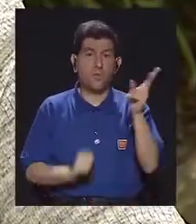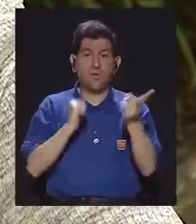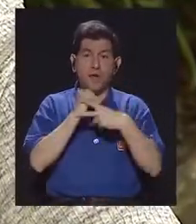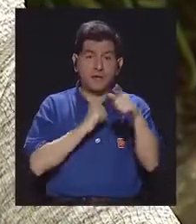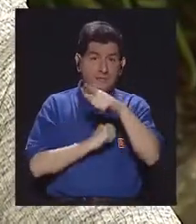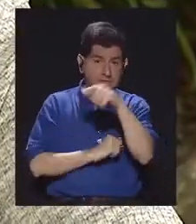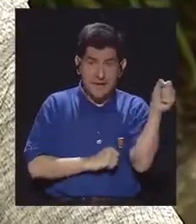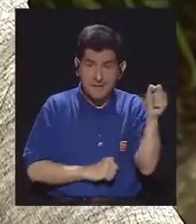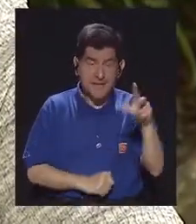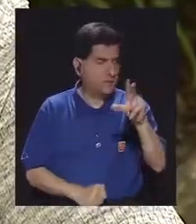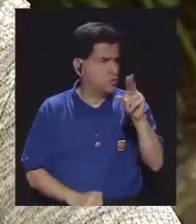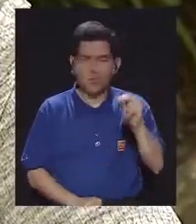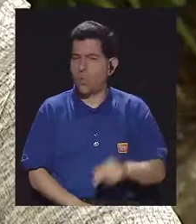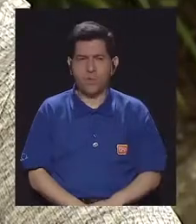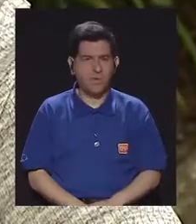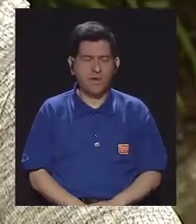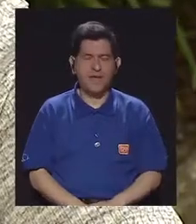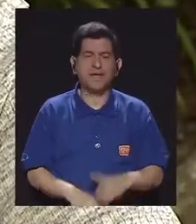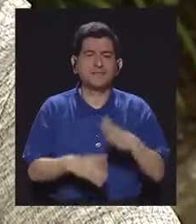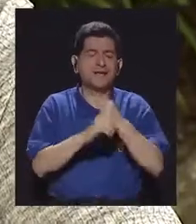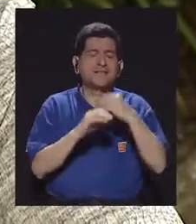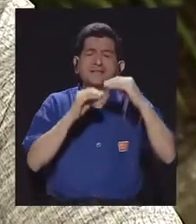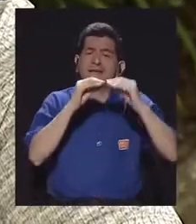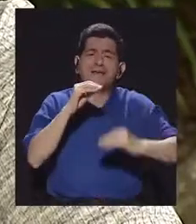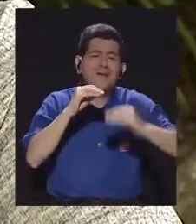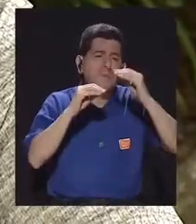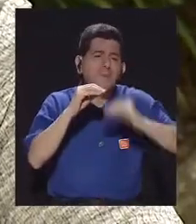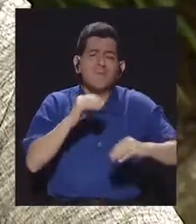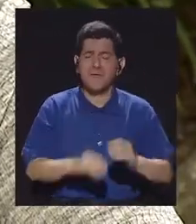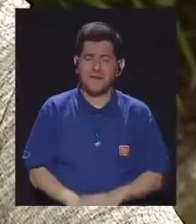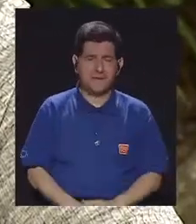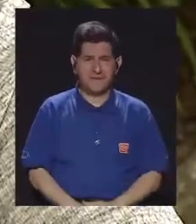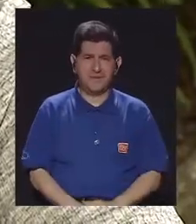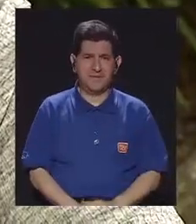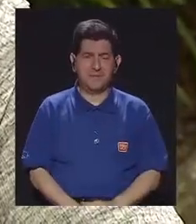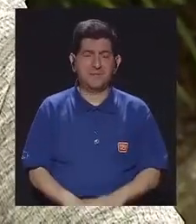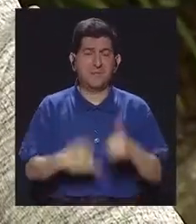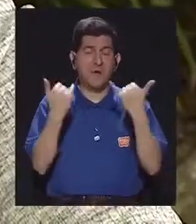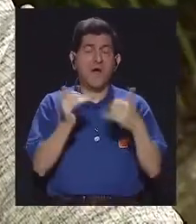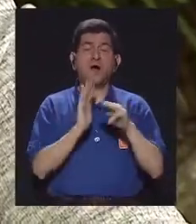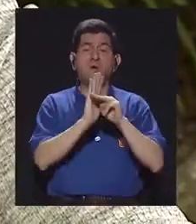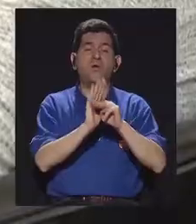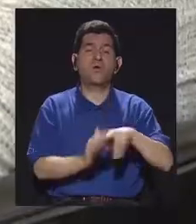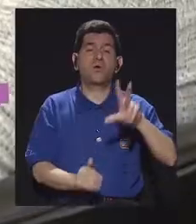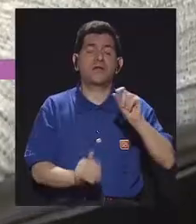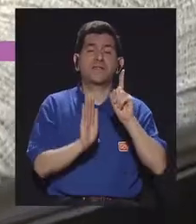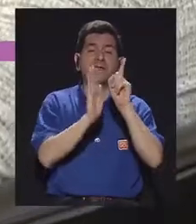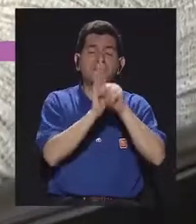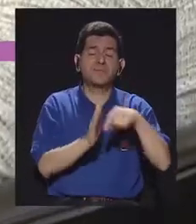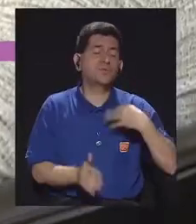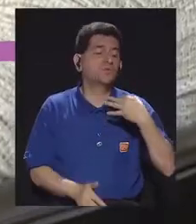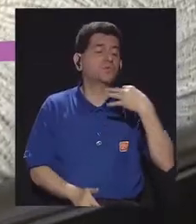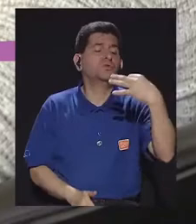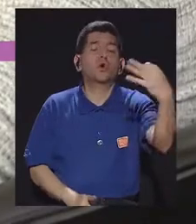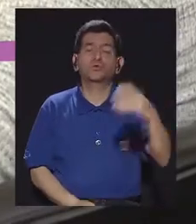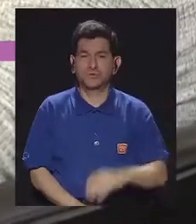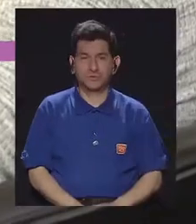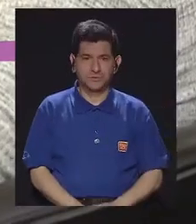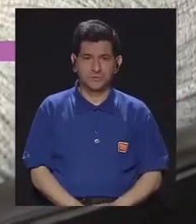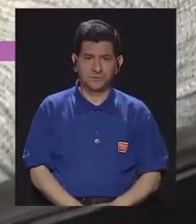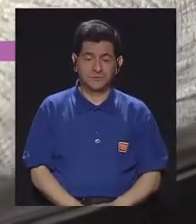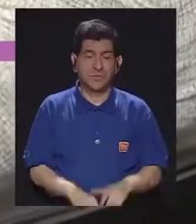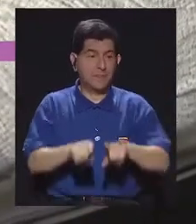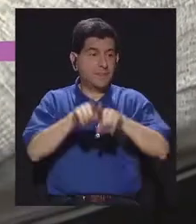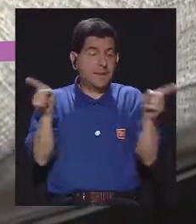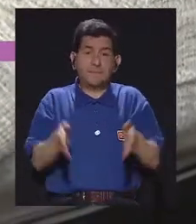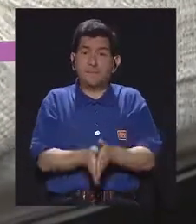eso, no es eso. Es por lo menos hacer lo mínimo, que es lo que está de moda ahora, 30 minutos al día, no es